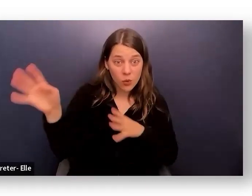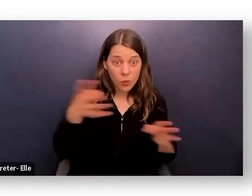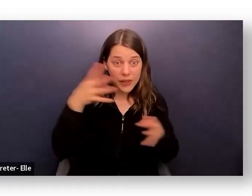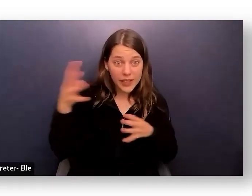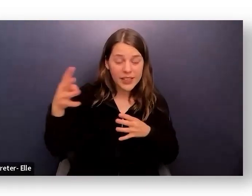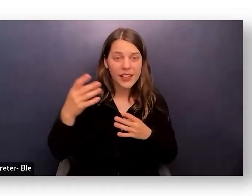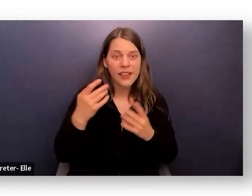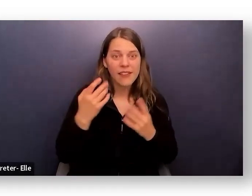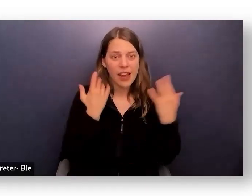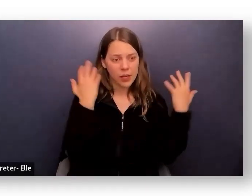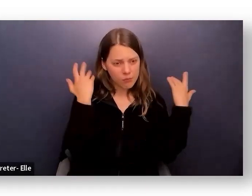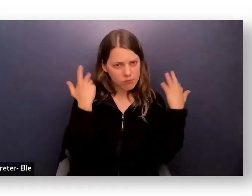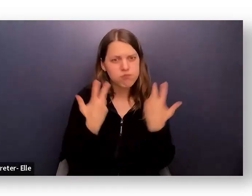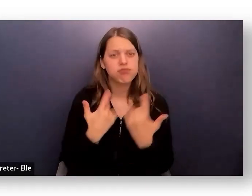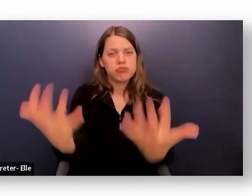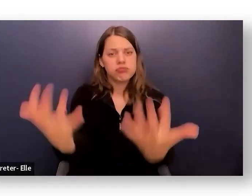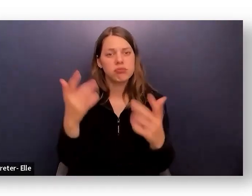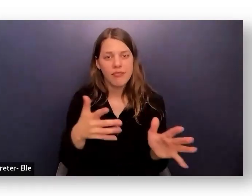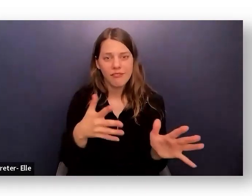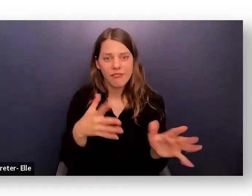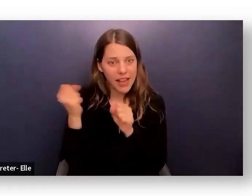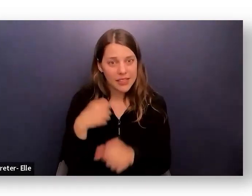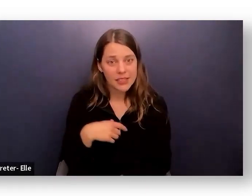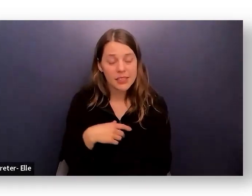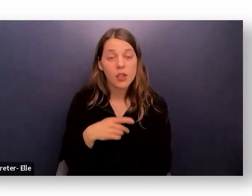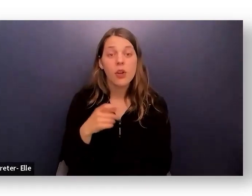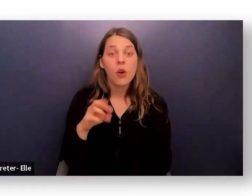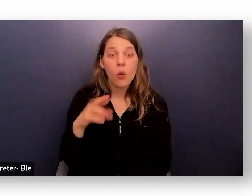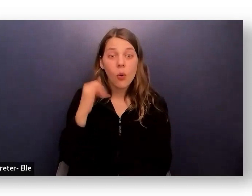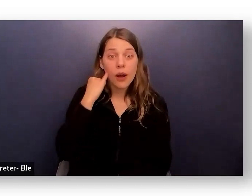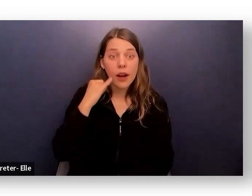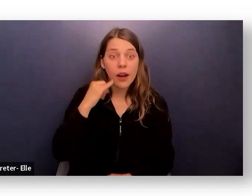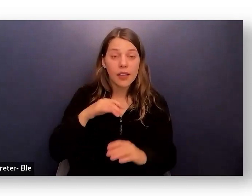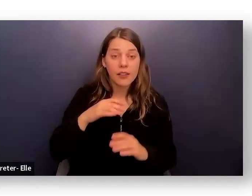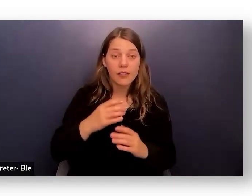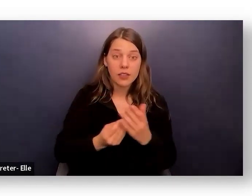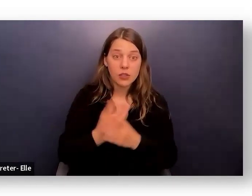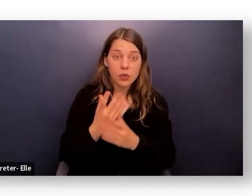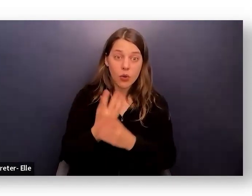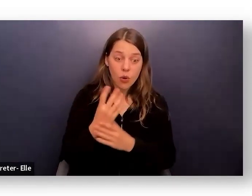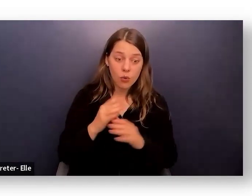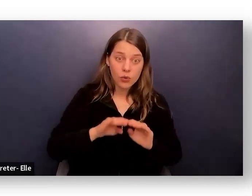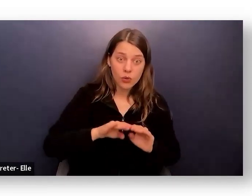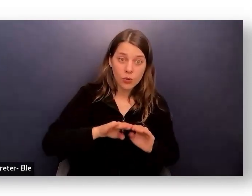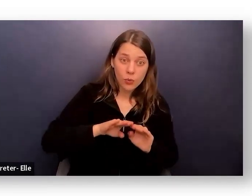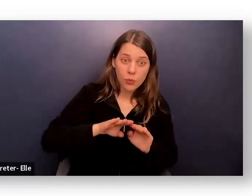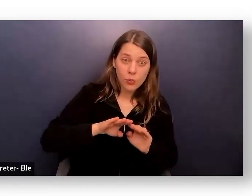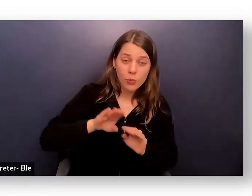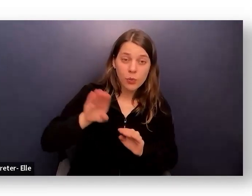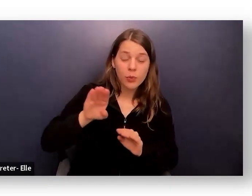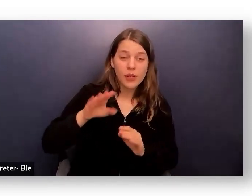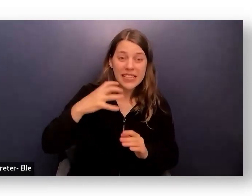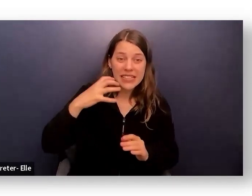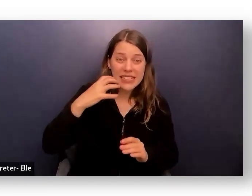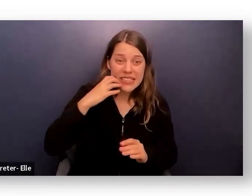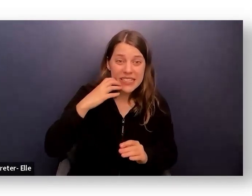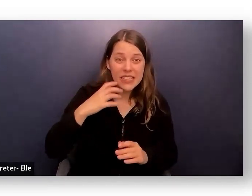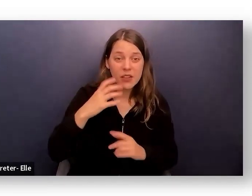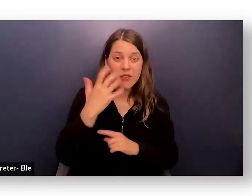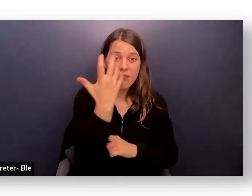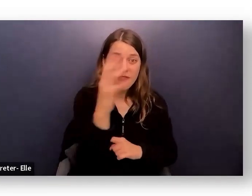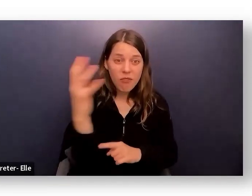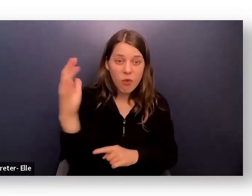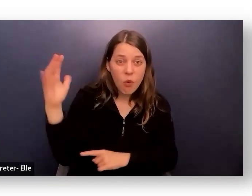planos y hay harto viento, entonces puede propagarse rápido. O sea, hay vegetación